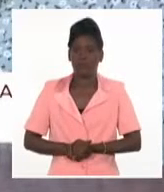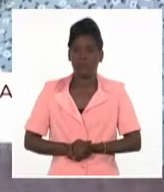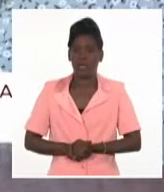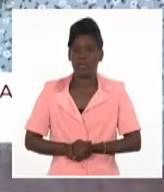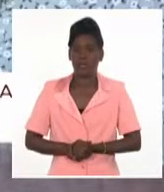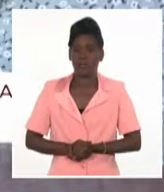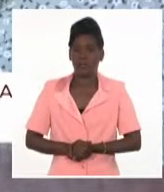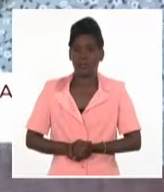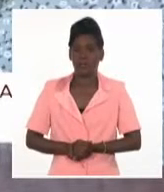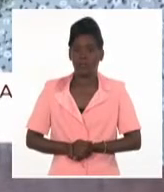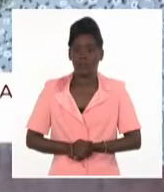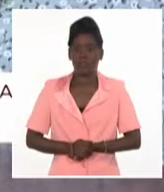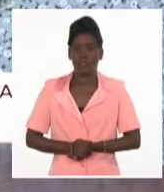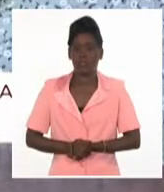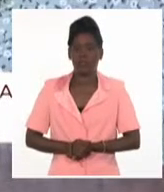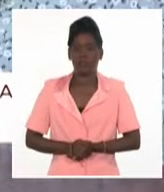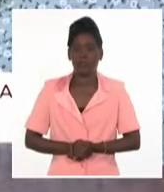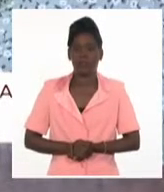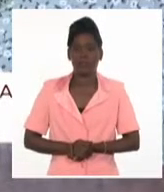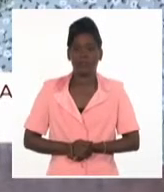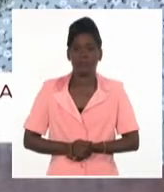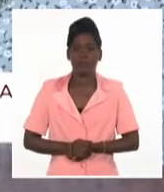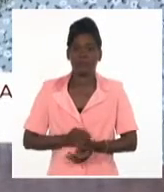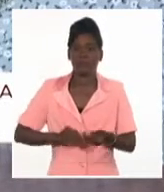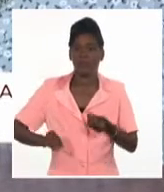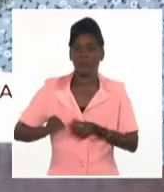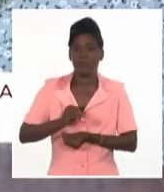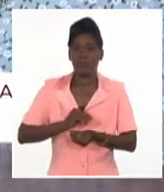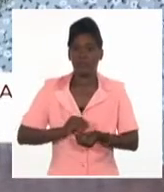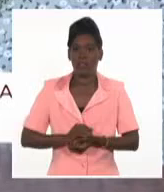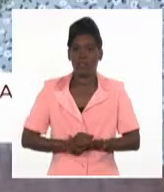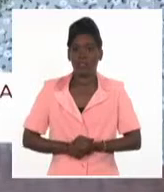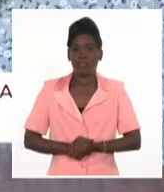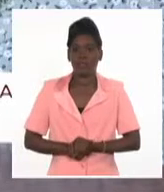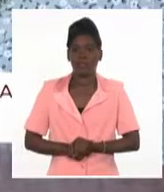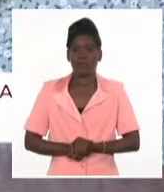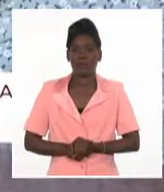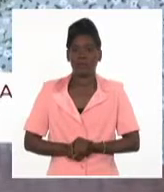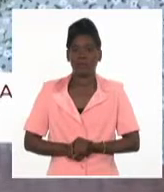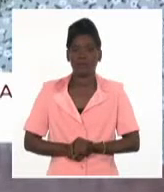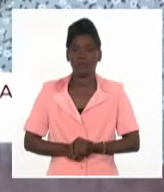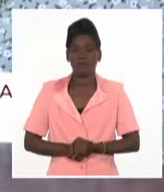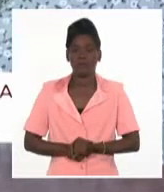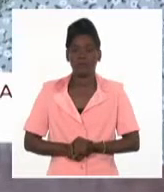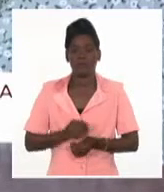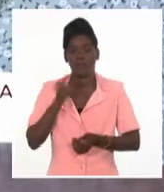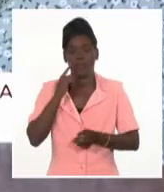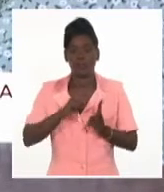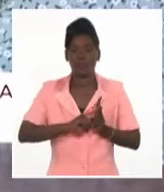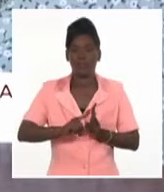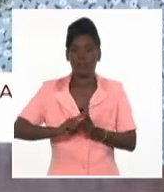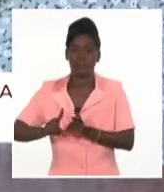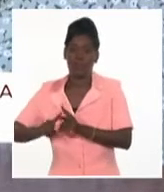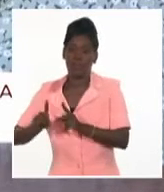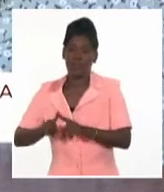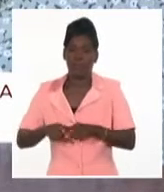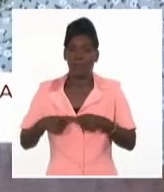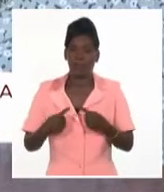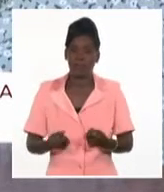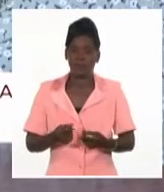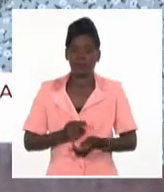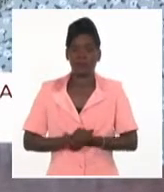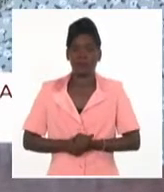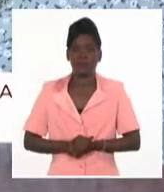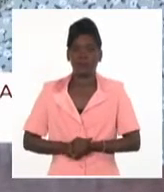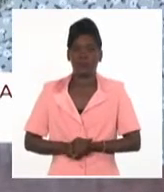otro punto importante de cambio en ese orden es reconocer las tendencias migratorias que hoy tiene